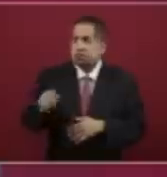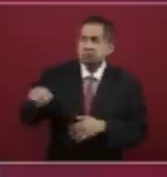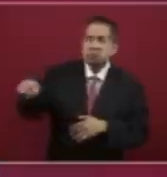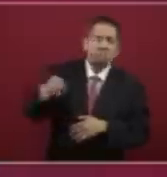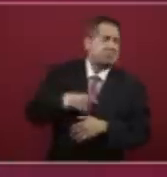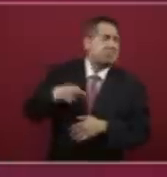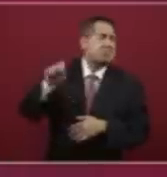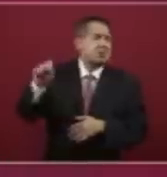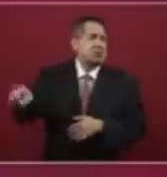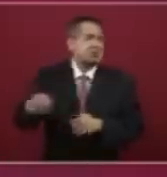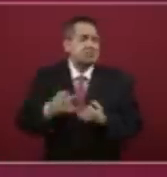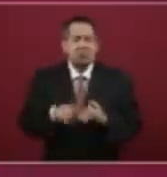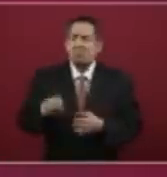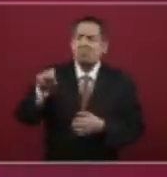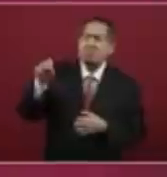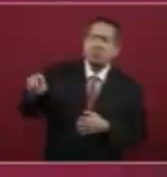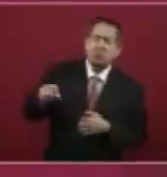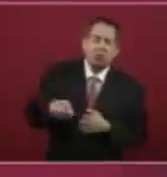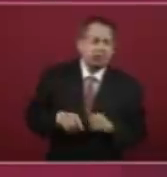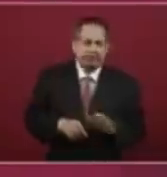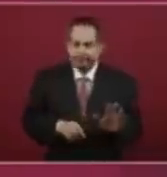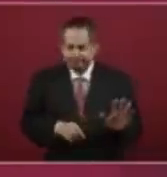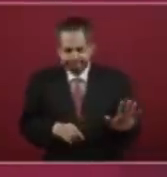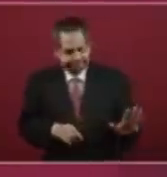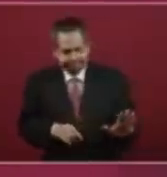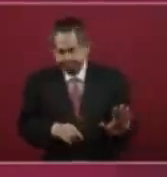nosotros. Entonces,